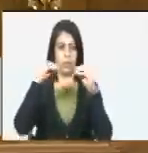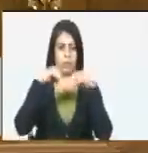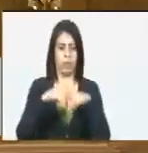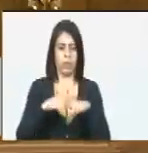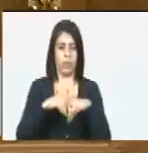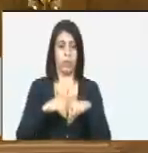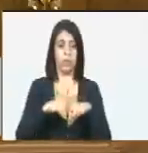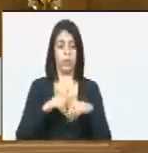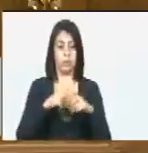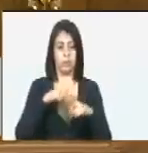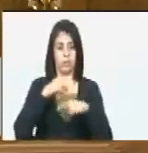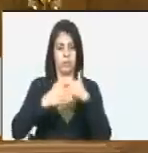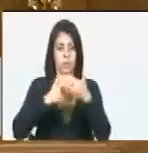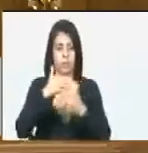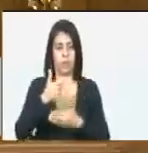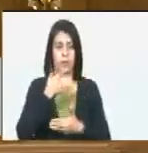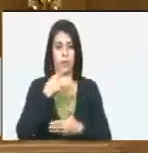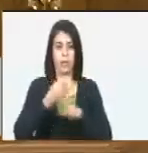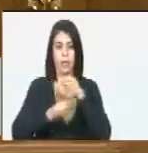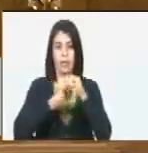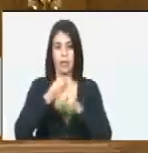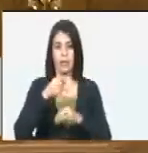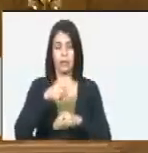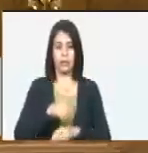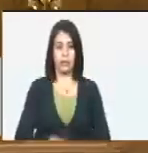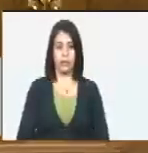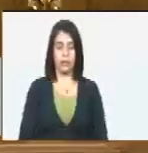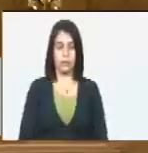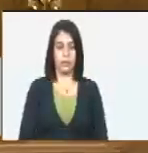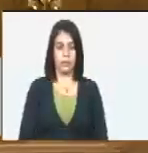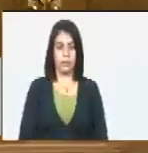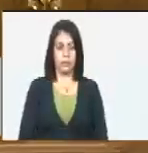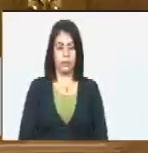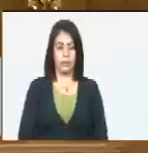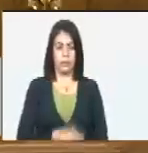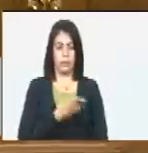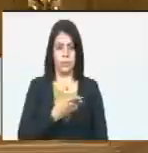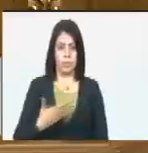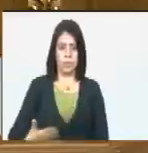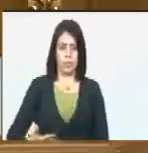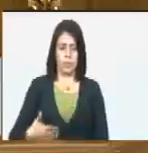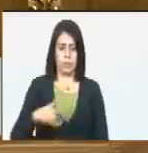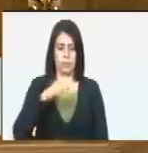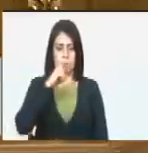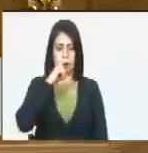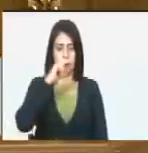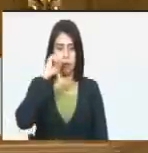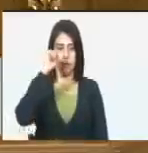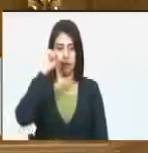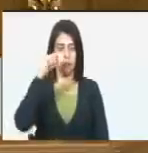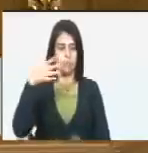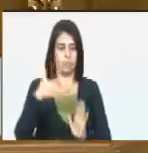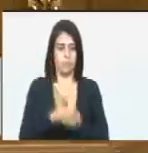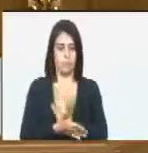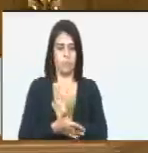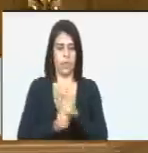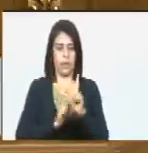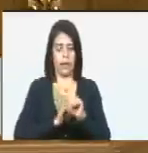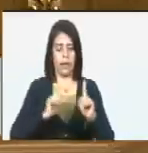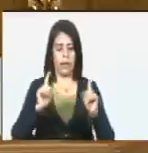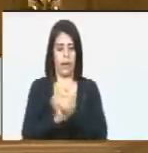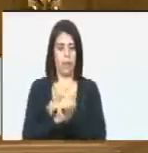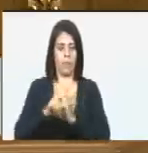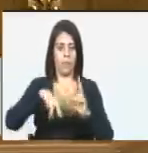periodización que hizo el camarada presidente Nicolás Maduro acerca de la evolución de la Revolución